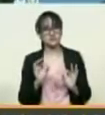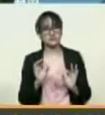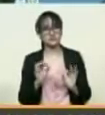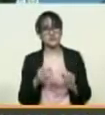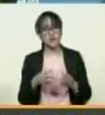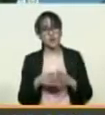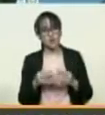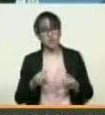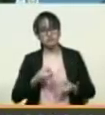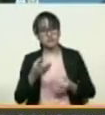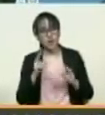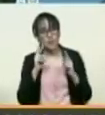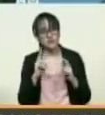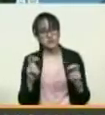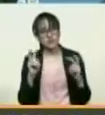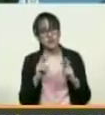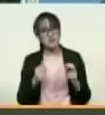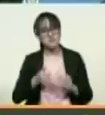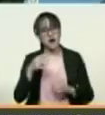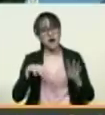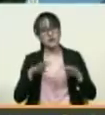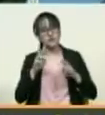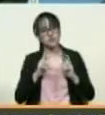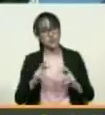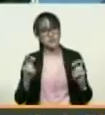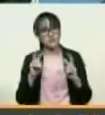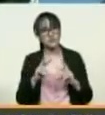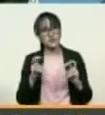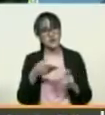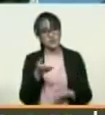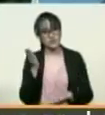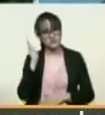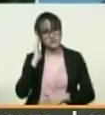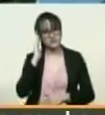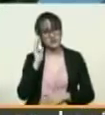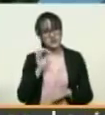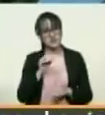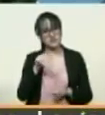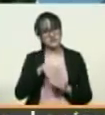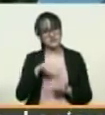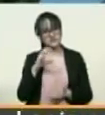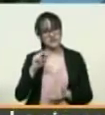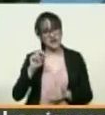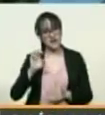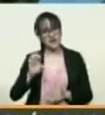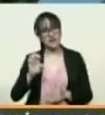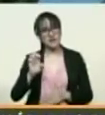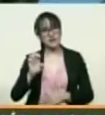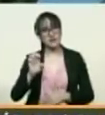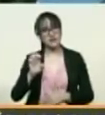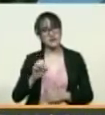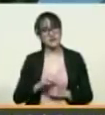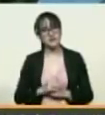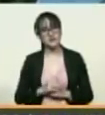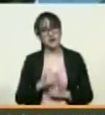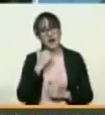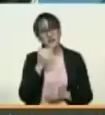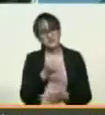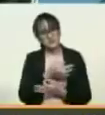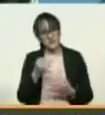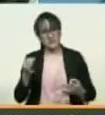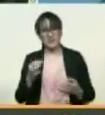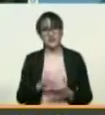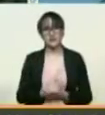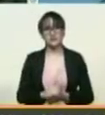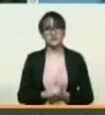todos los pasos, las auditorías, con más de 14 auditorías. Saben ustedes que el sistema electoral venezolano es casi perfecto, creo, porque